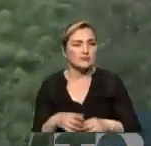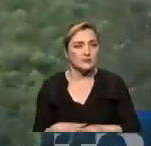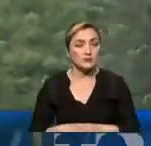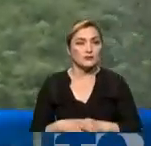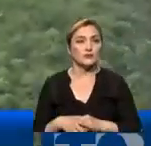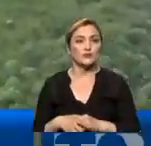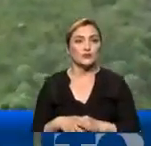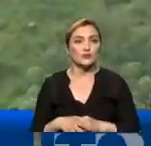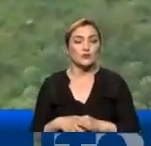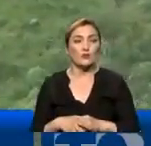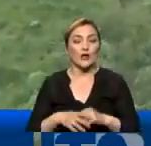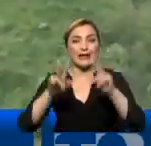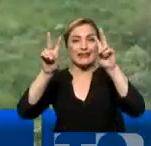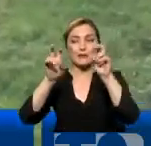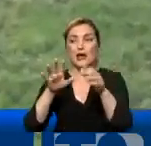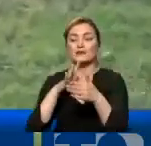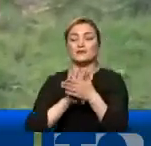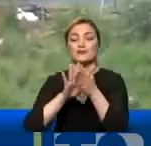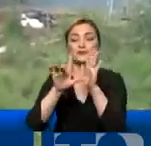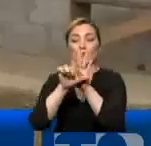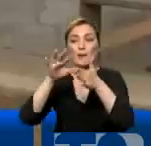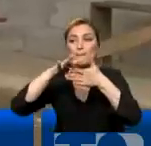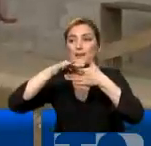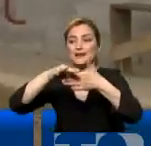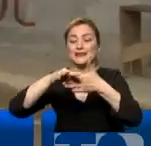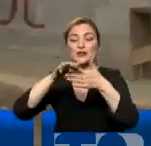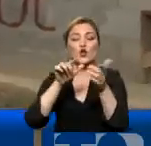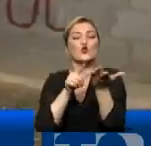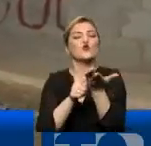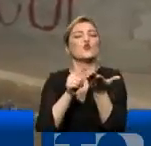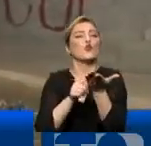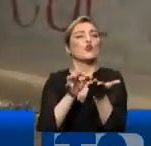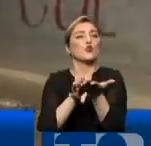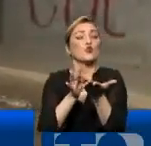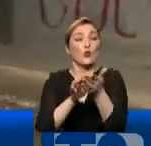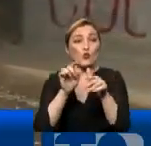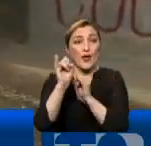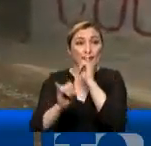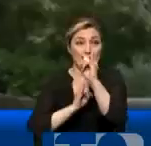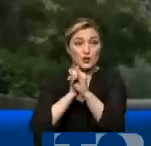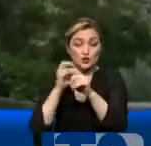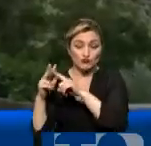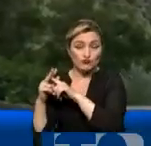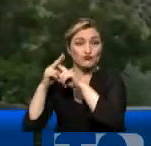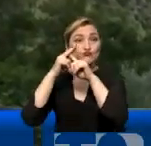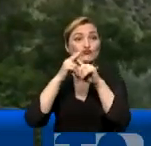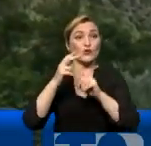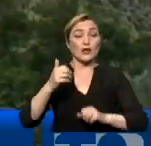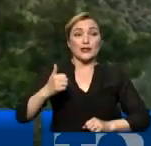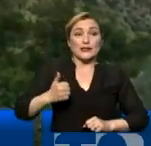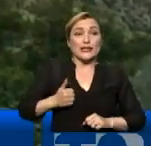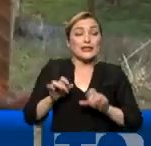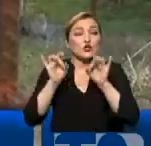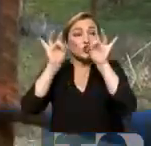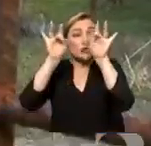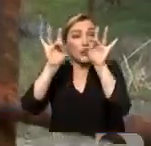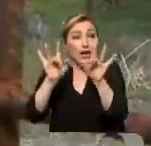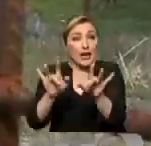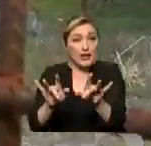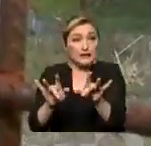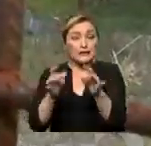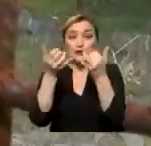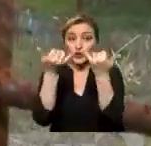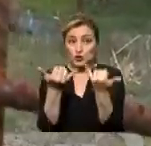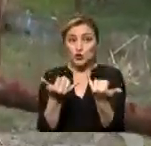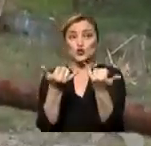sigue pendiente la zona de buenos aires está concesionada a una minera internacional canadiense australiana que